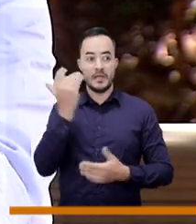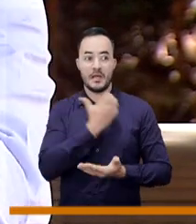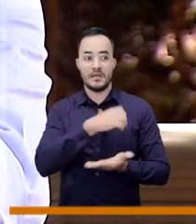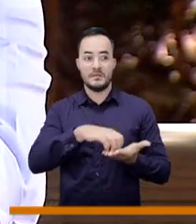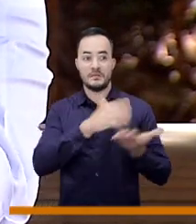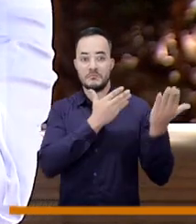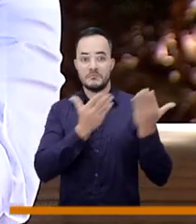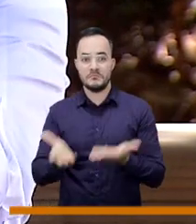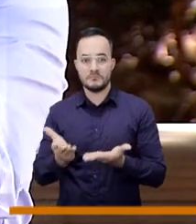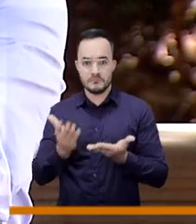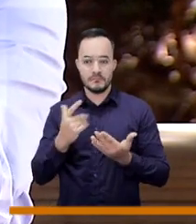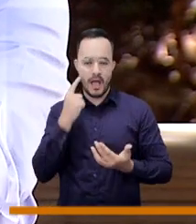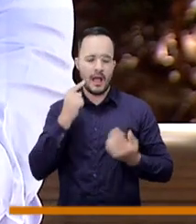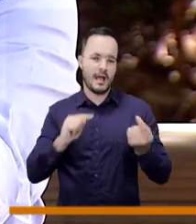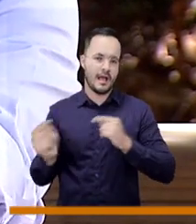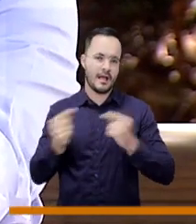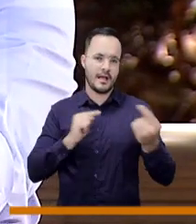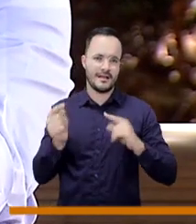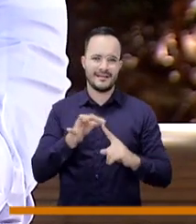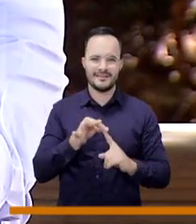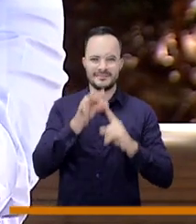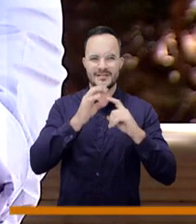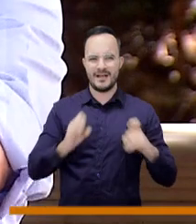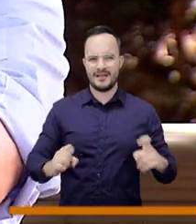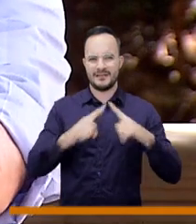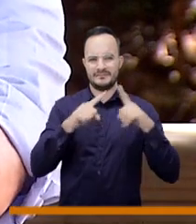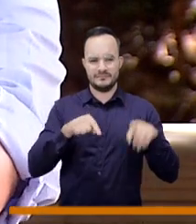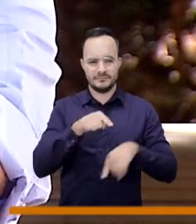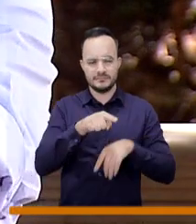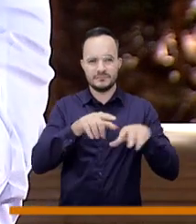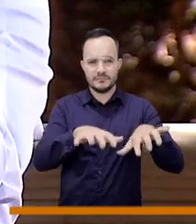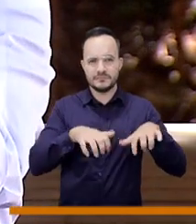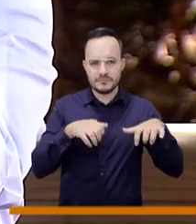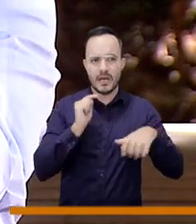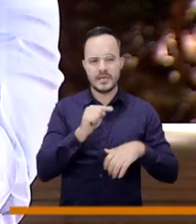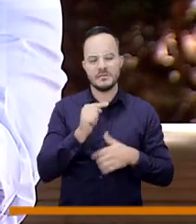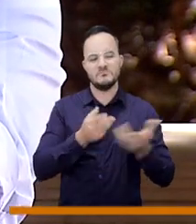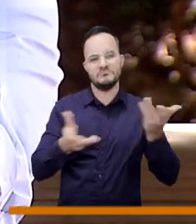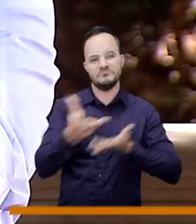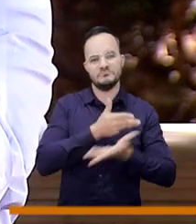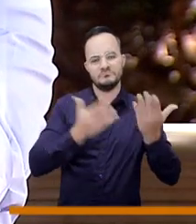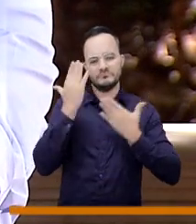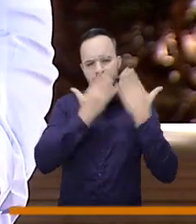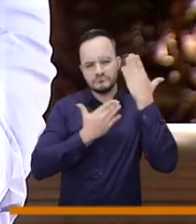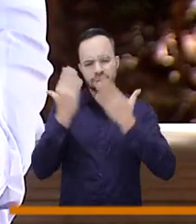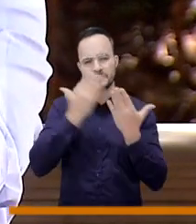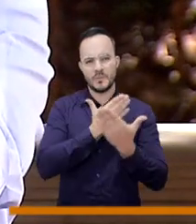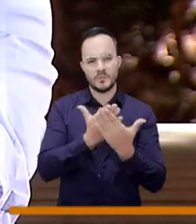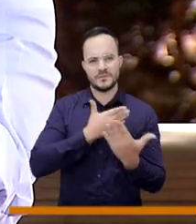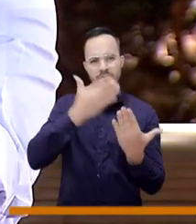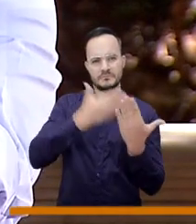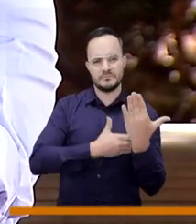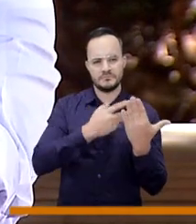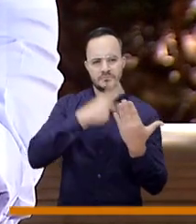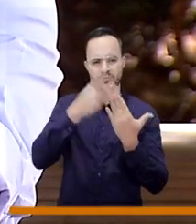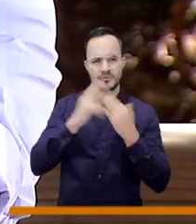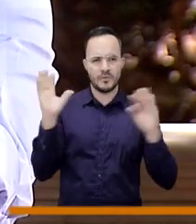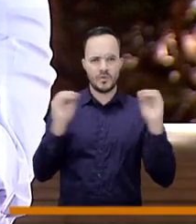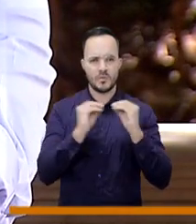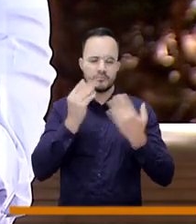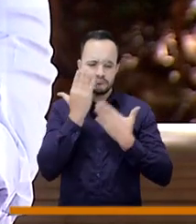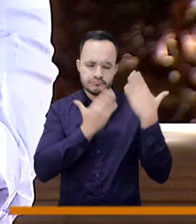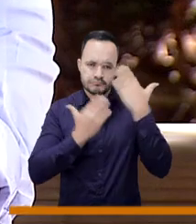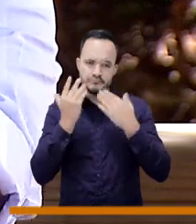que discutiremos en estas sesiones extras y aspiramos poder avanzar en la discusión, análisis y revisión de estos acuerdos, de estos